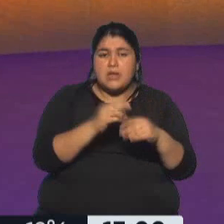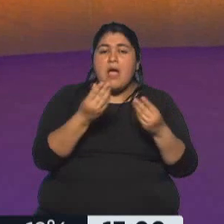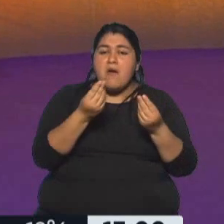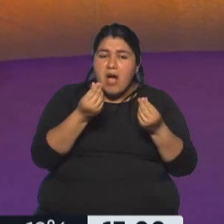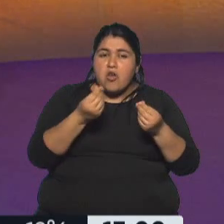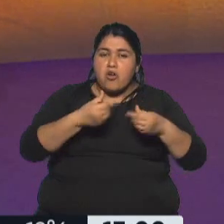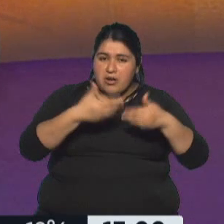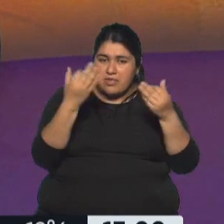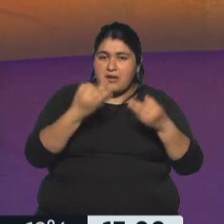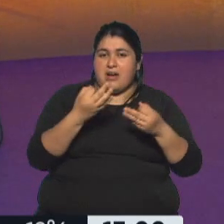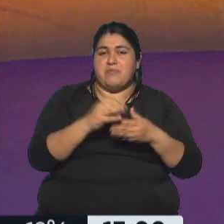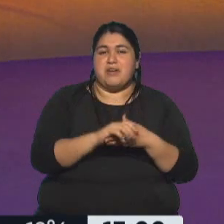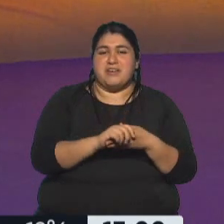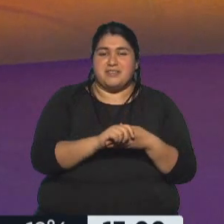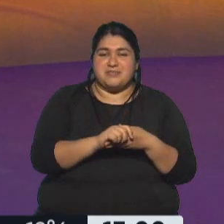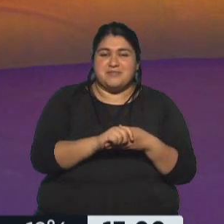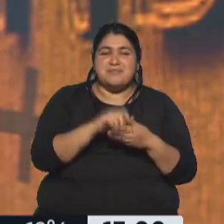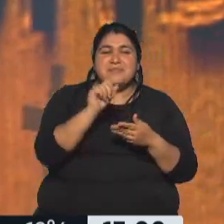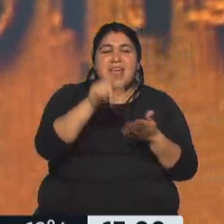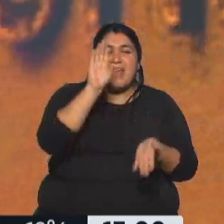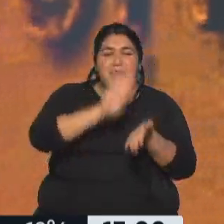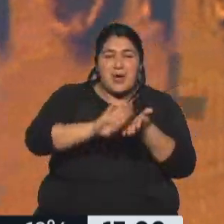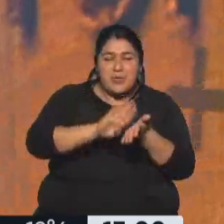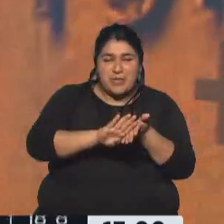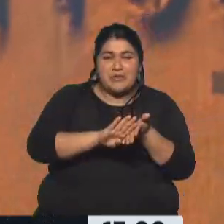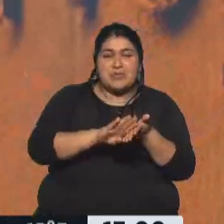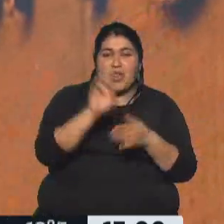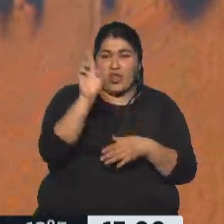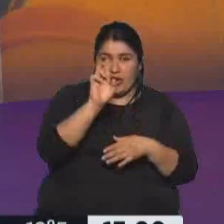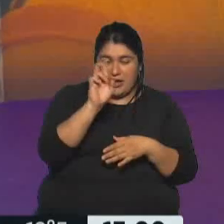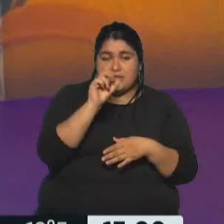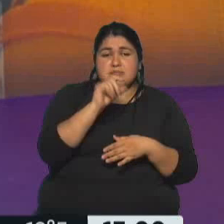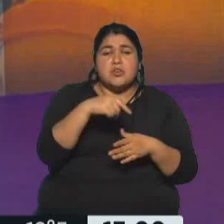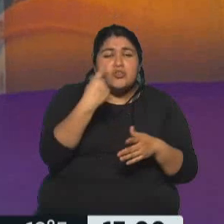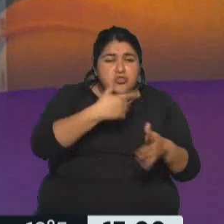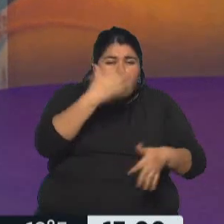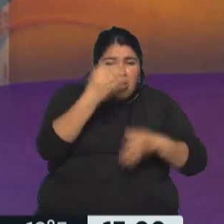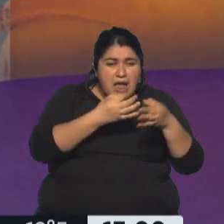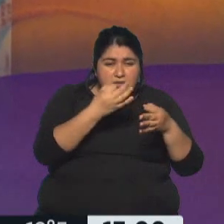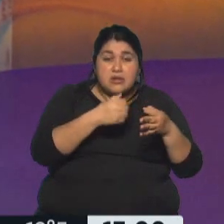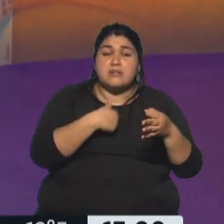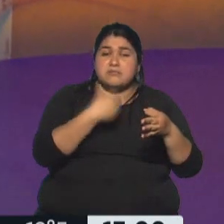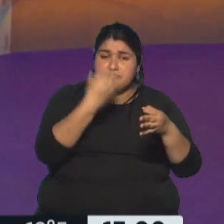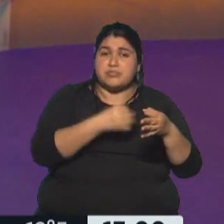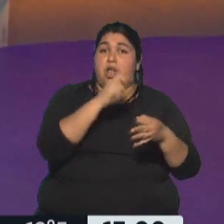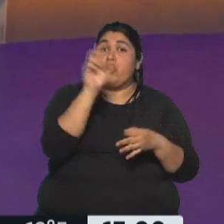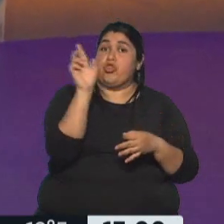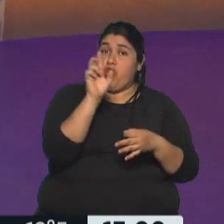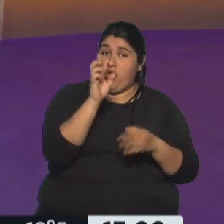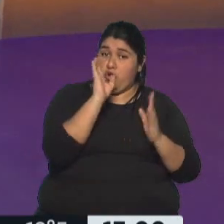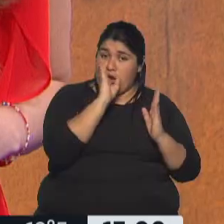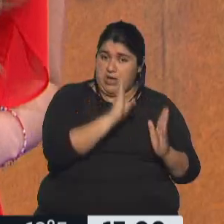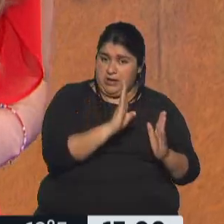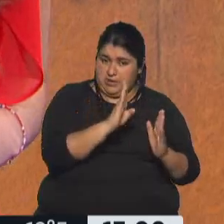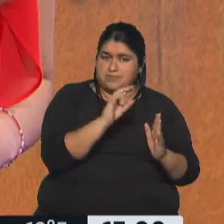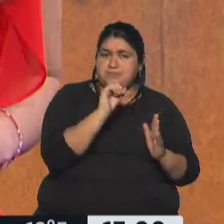del endeudamiento externo en dólares. Según nuestros propios cálculos, considerando la deuda en dólares que se